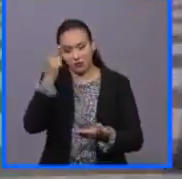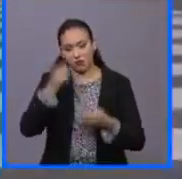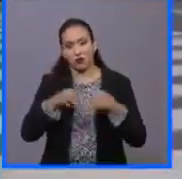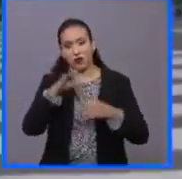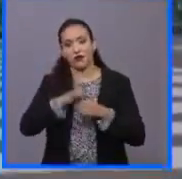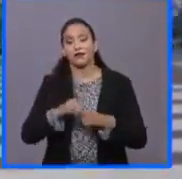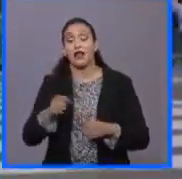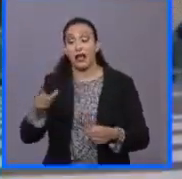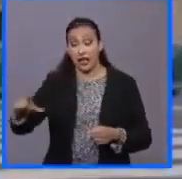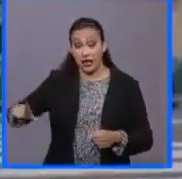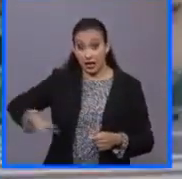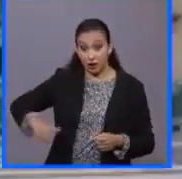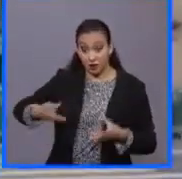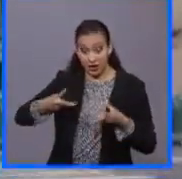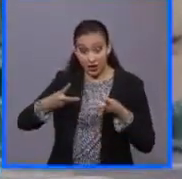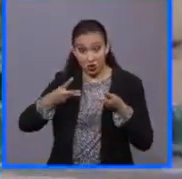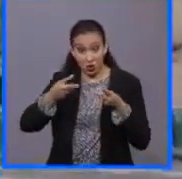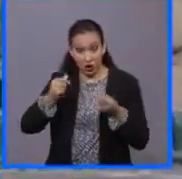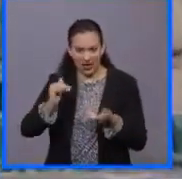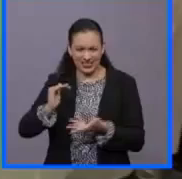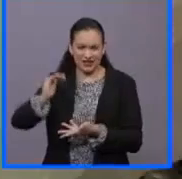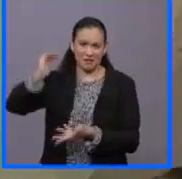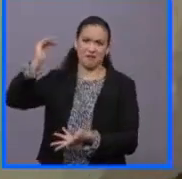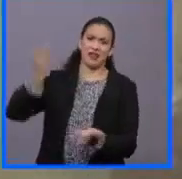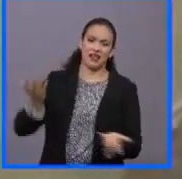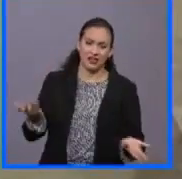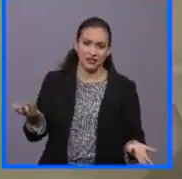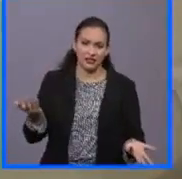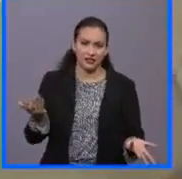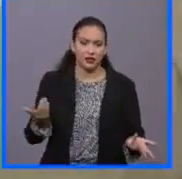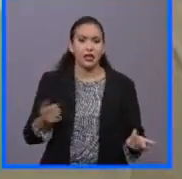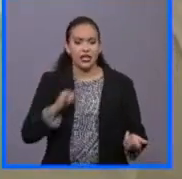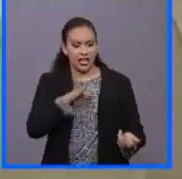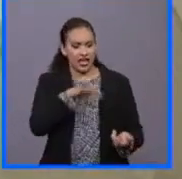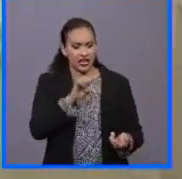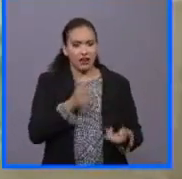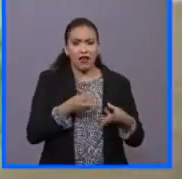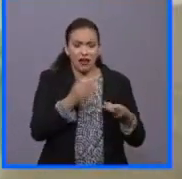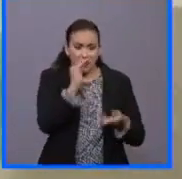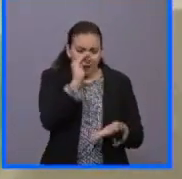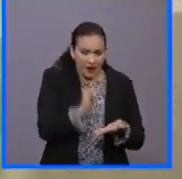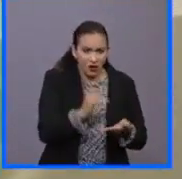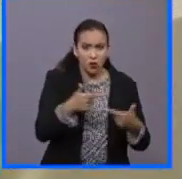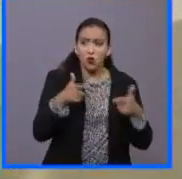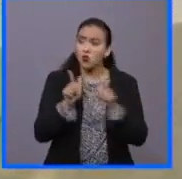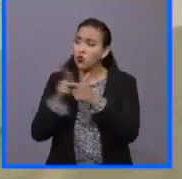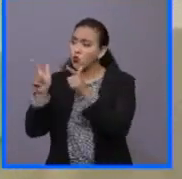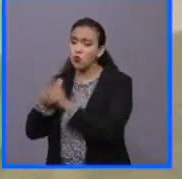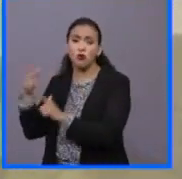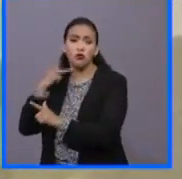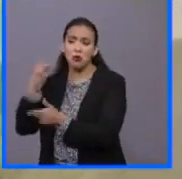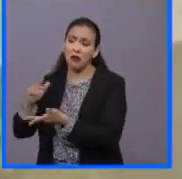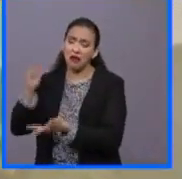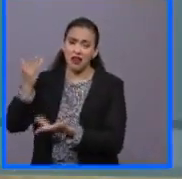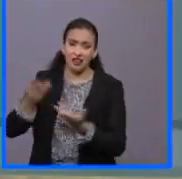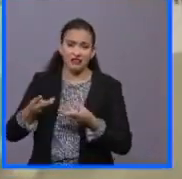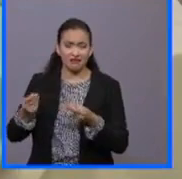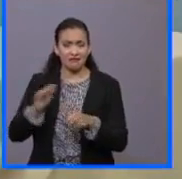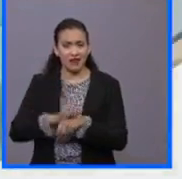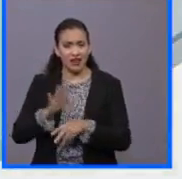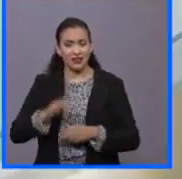que el gasto del gobierno federal es mucho mayor que el presupuesto ejercido por el INE, los partidos políticos y el Tribunal Electoral.